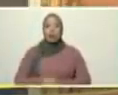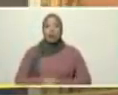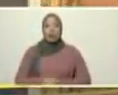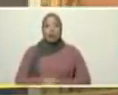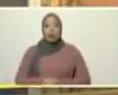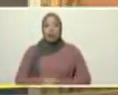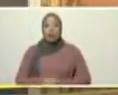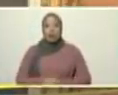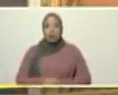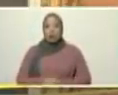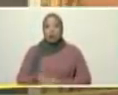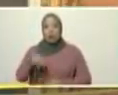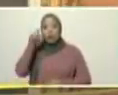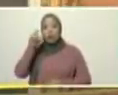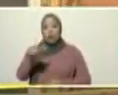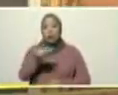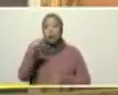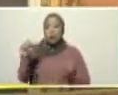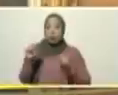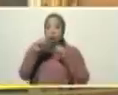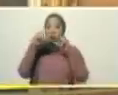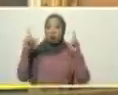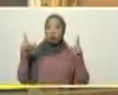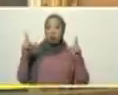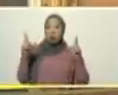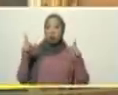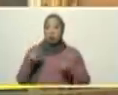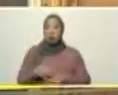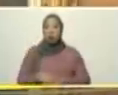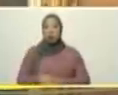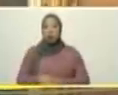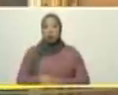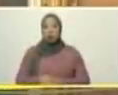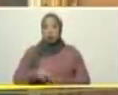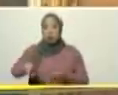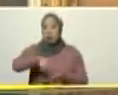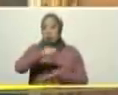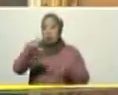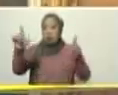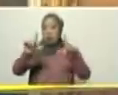¿Cuánta gente cayó? Ayer pasamos en Cadena Nacional